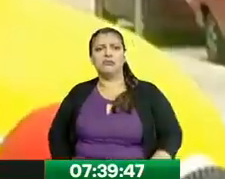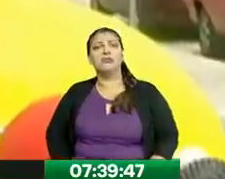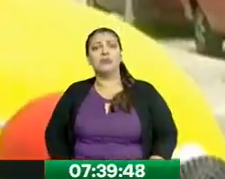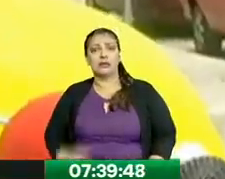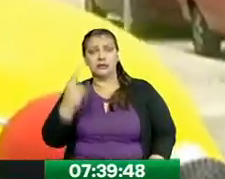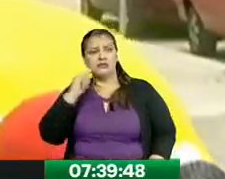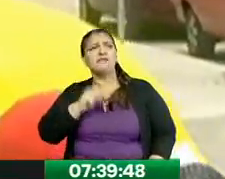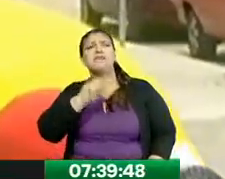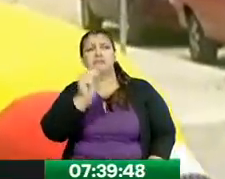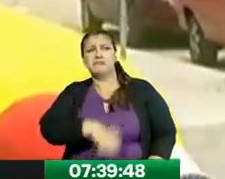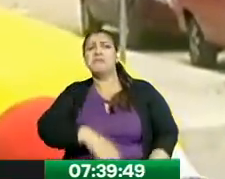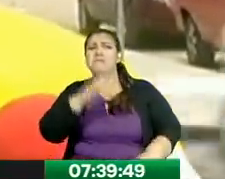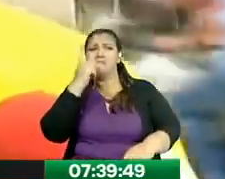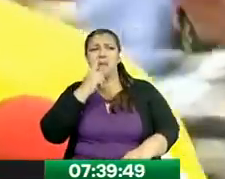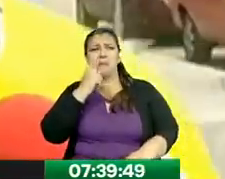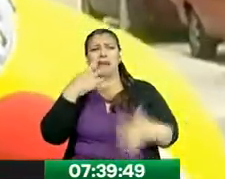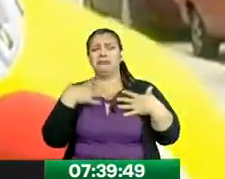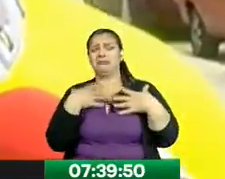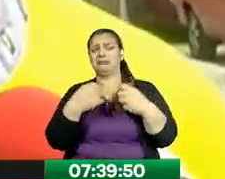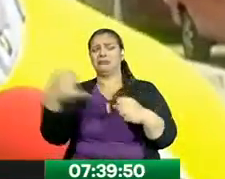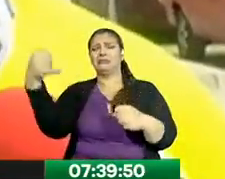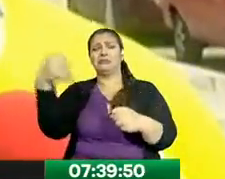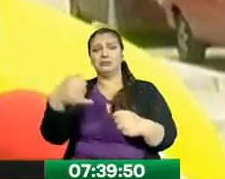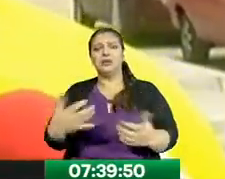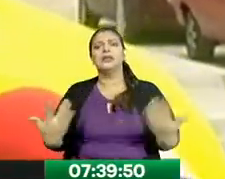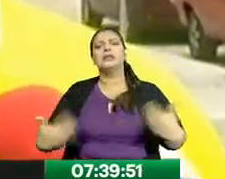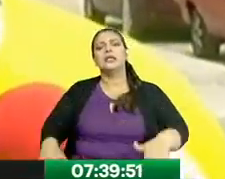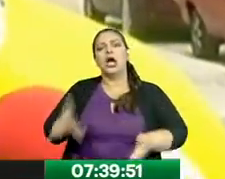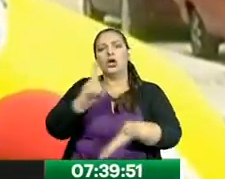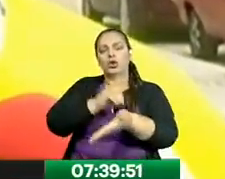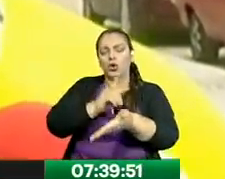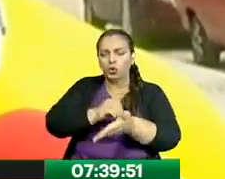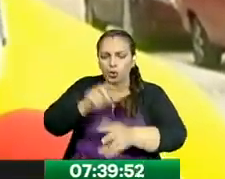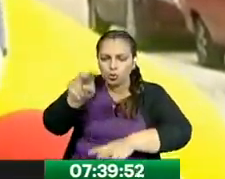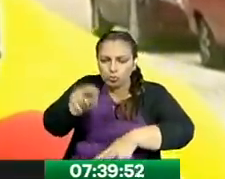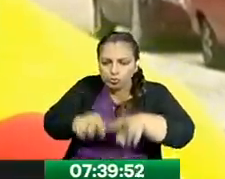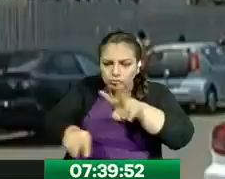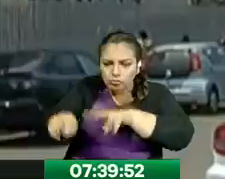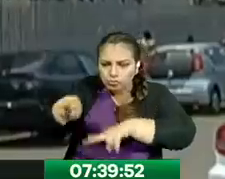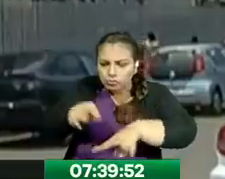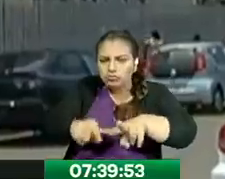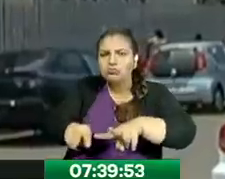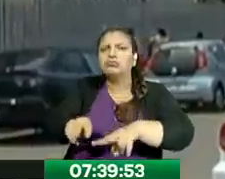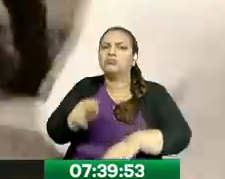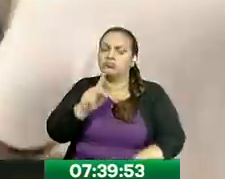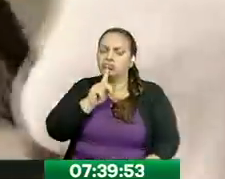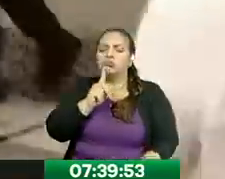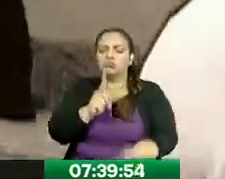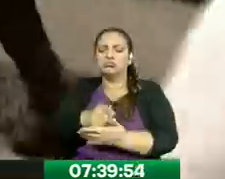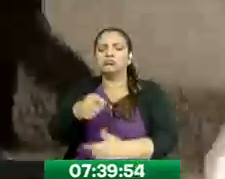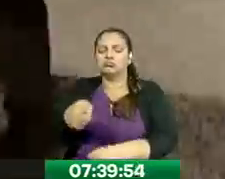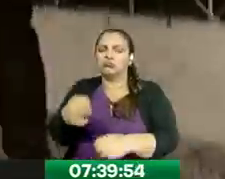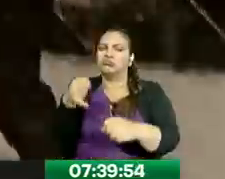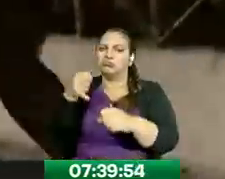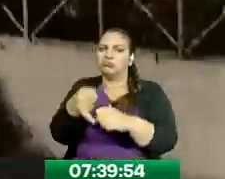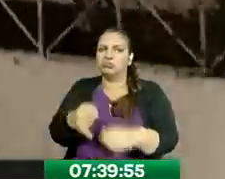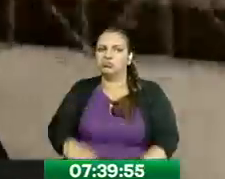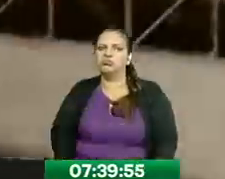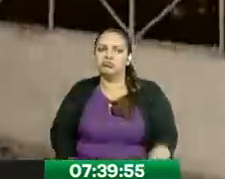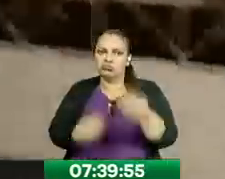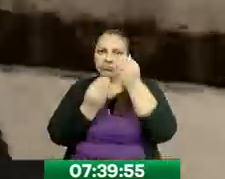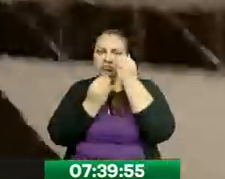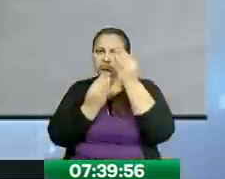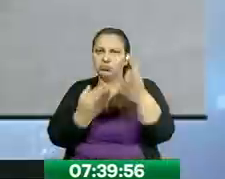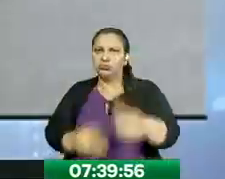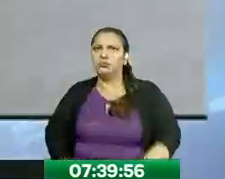dentro del reconocimiento médico en el de 400 médico indica que hubo un presunto abuso sexual la fiscalía investiga este caso es una presunta